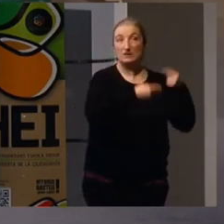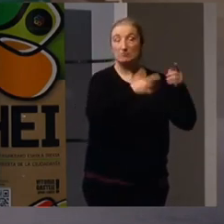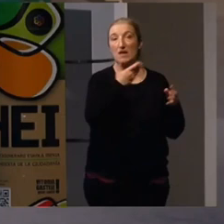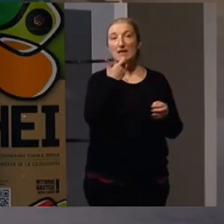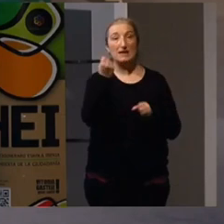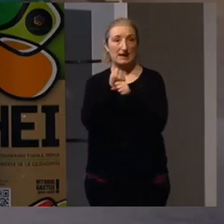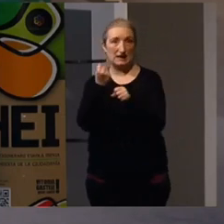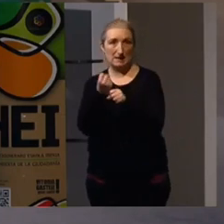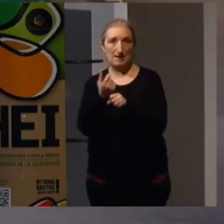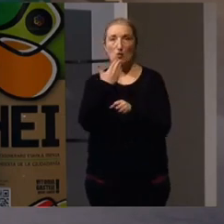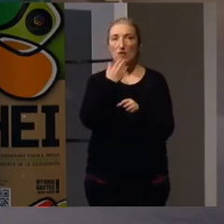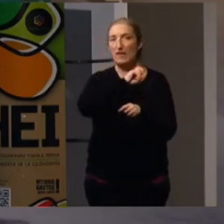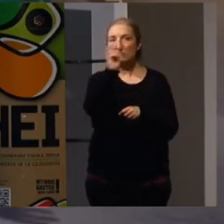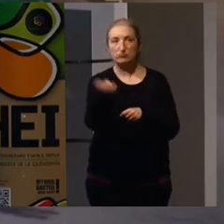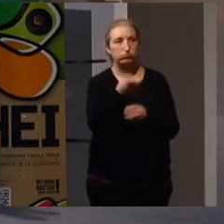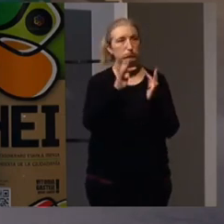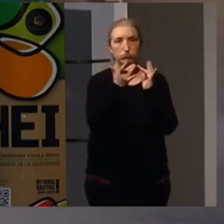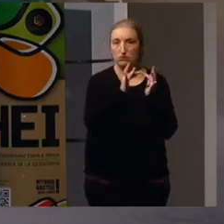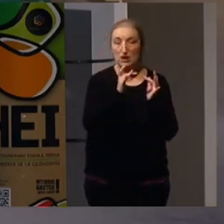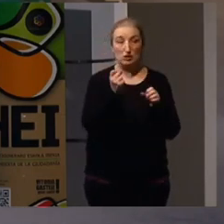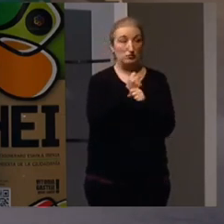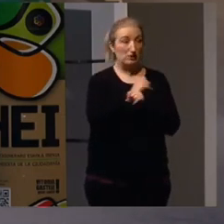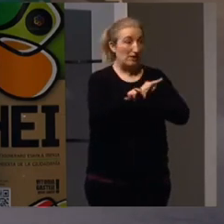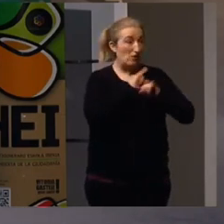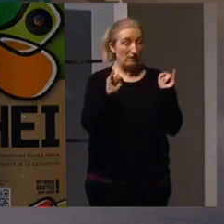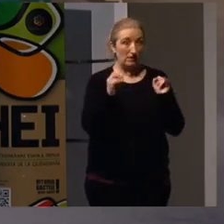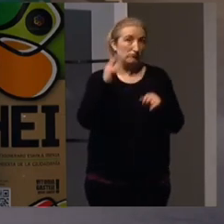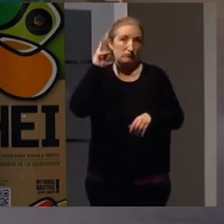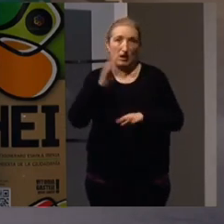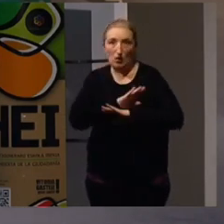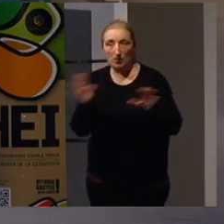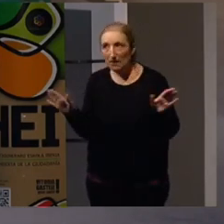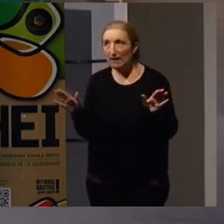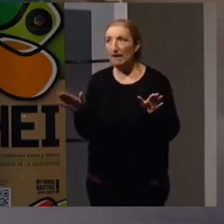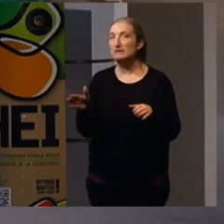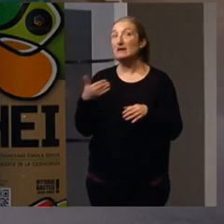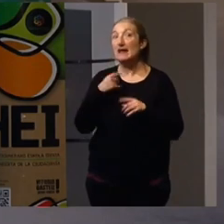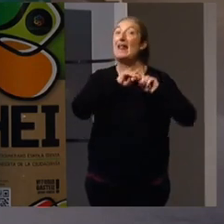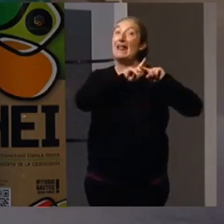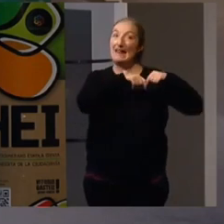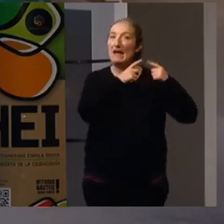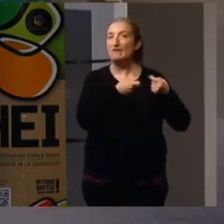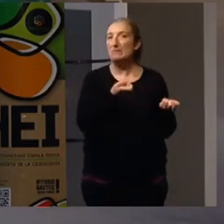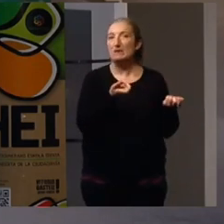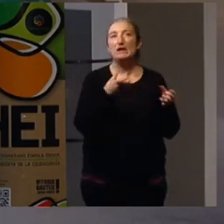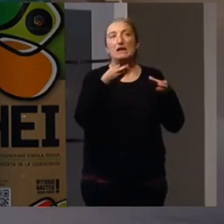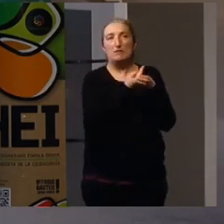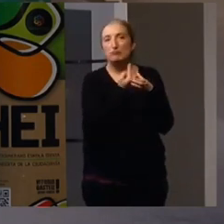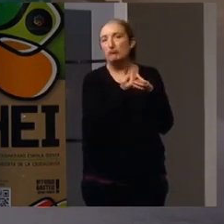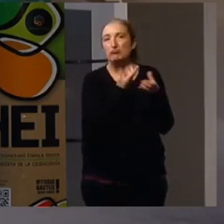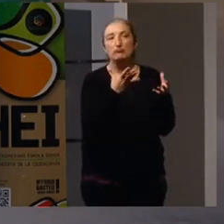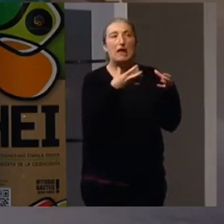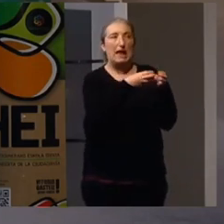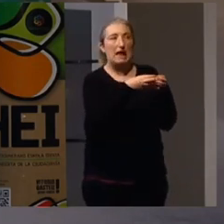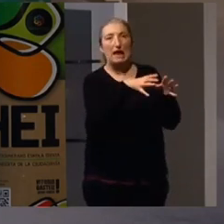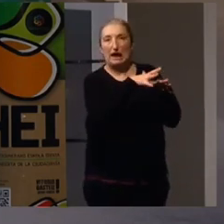y el trabajo. Una vez que te has jubilado y te has salido del trabajo, has perdido ese. Hay gente que en la familia sí que tiene un gran lugar de fuente de red